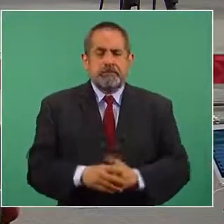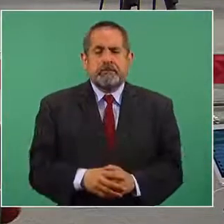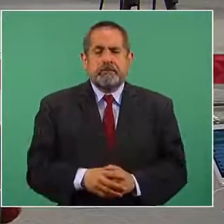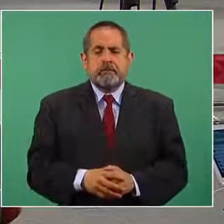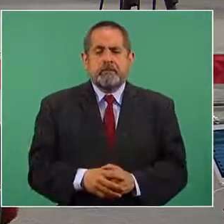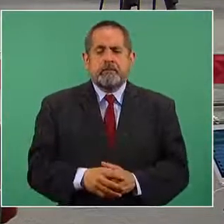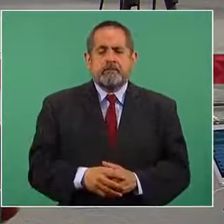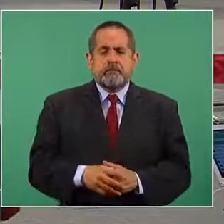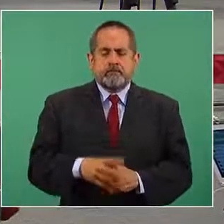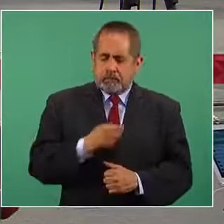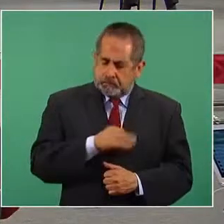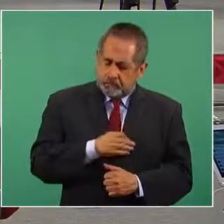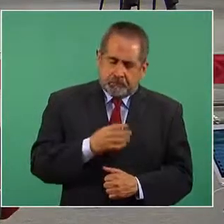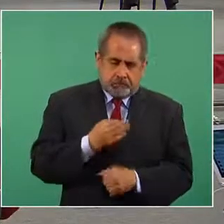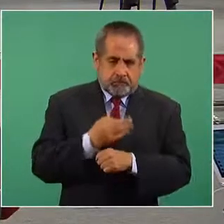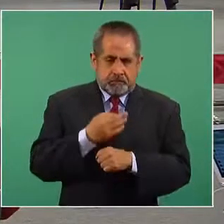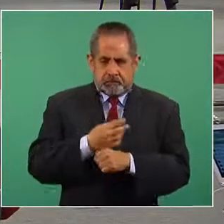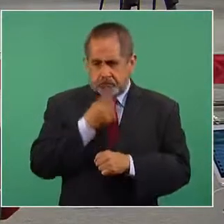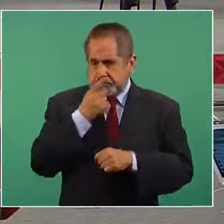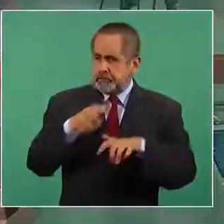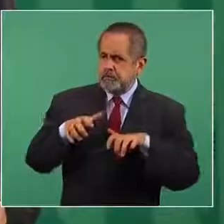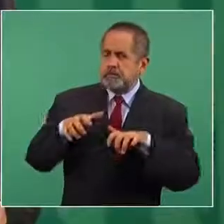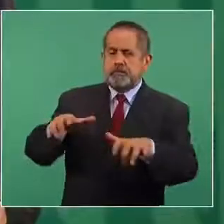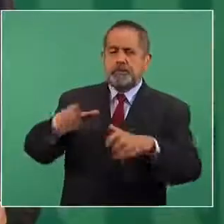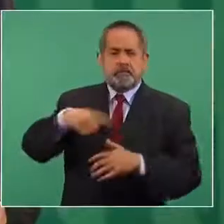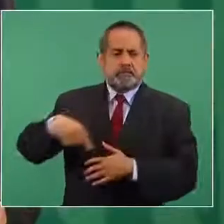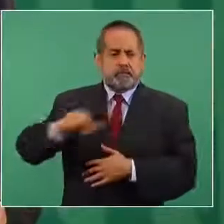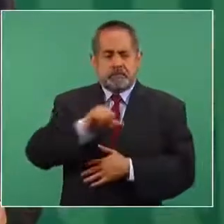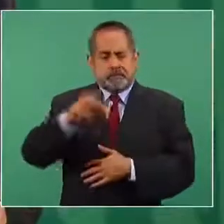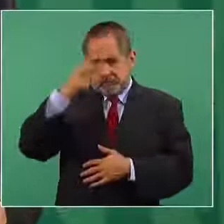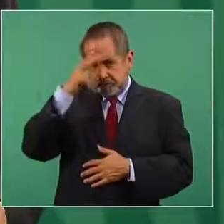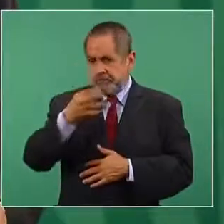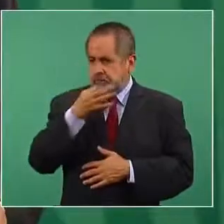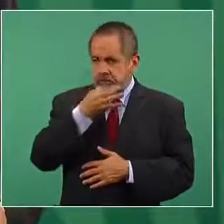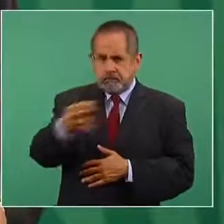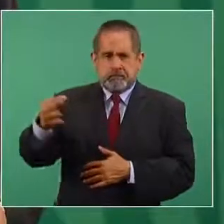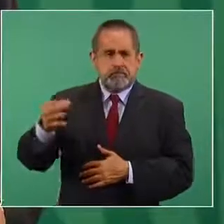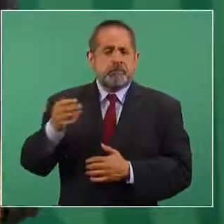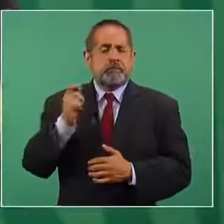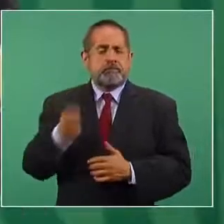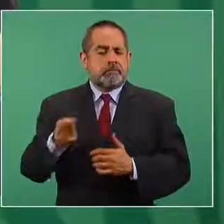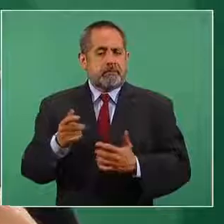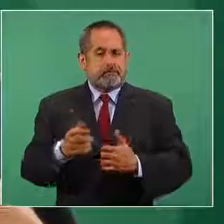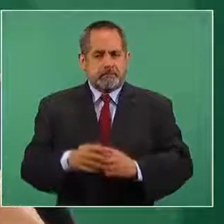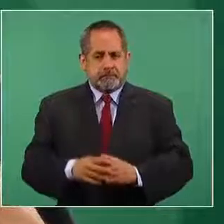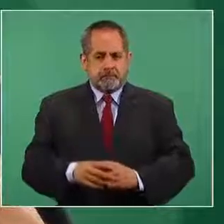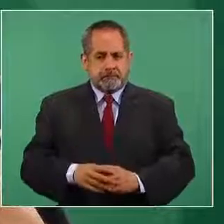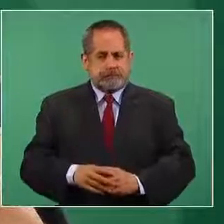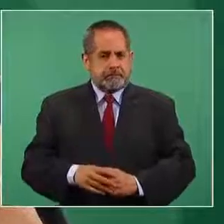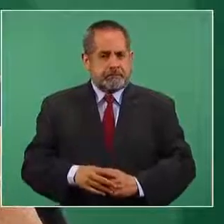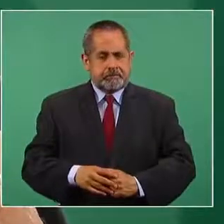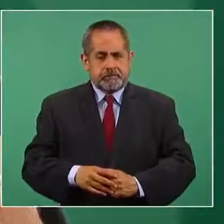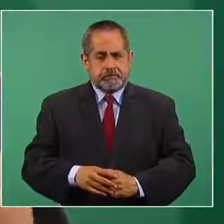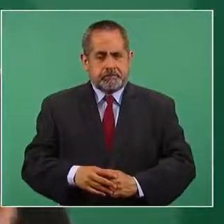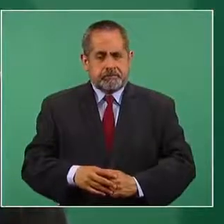Lo que le puedo decir al pueblo de México es de